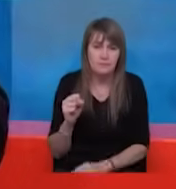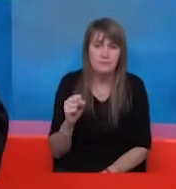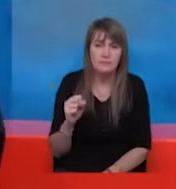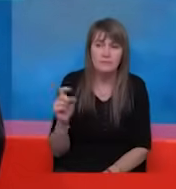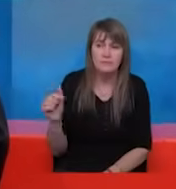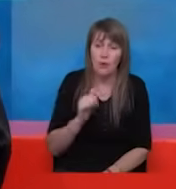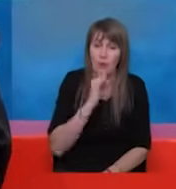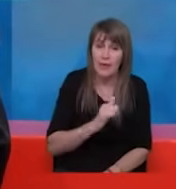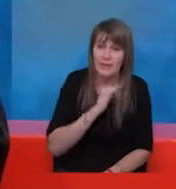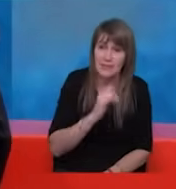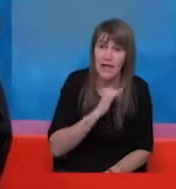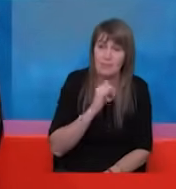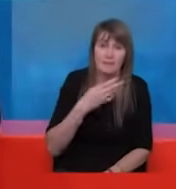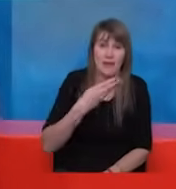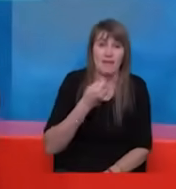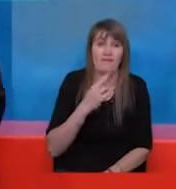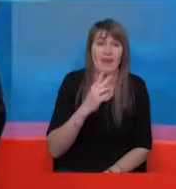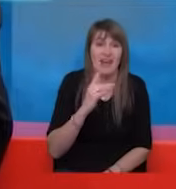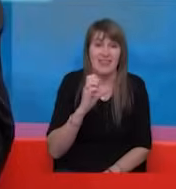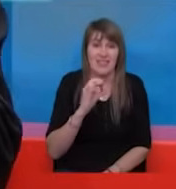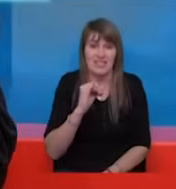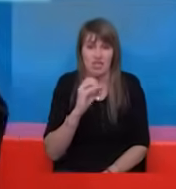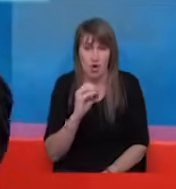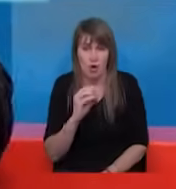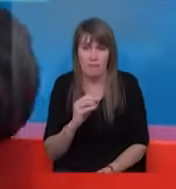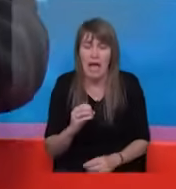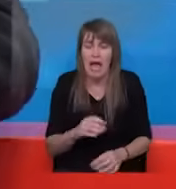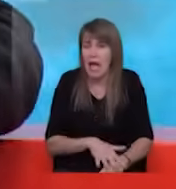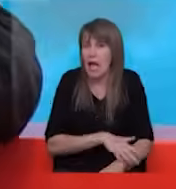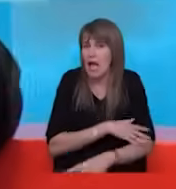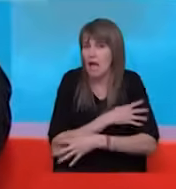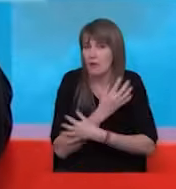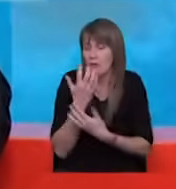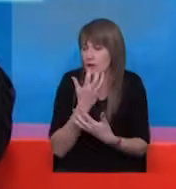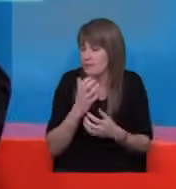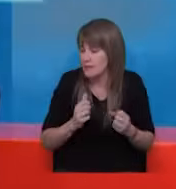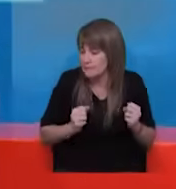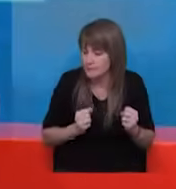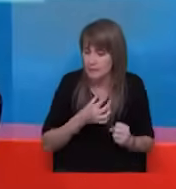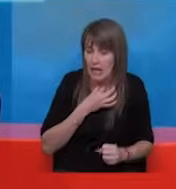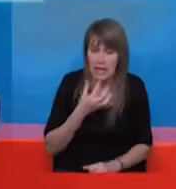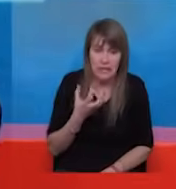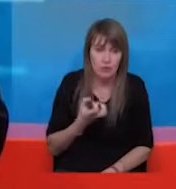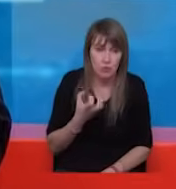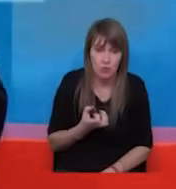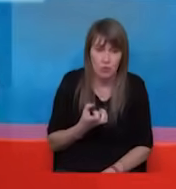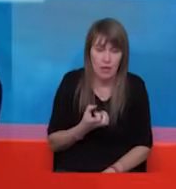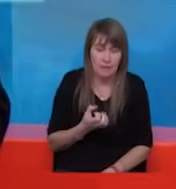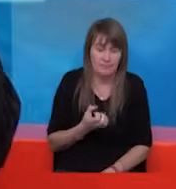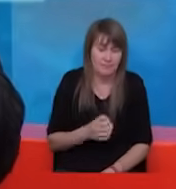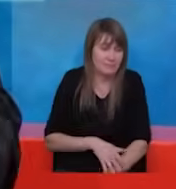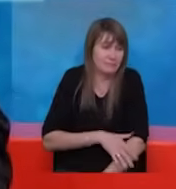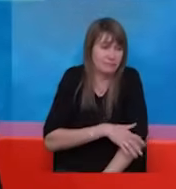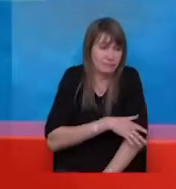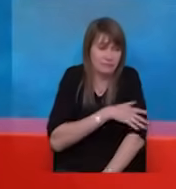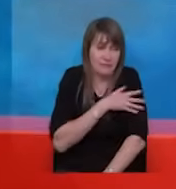hace Bardesio, es algo que te estremece, o sea, hoy lo escuchas y te estremece, porque